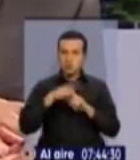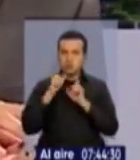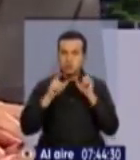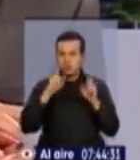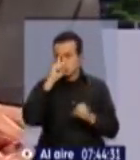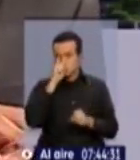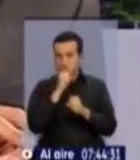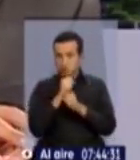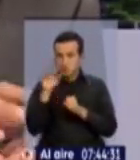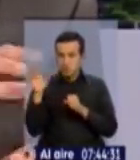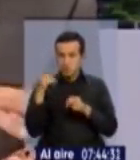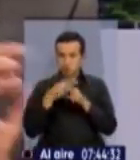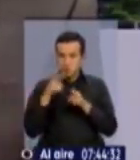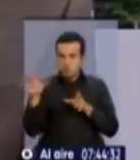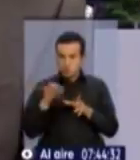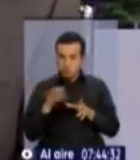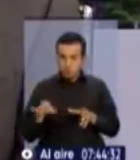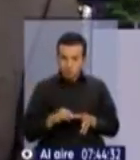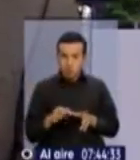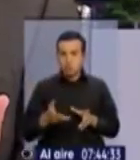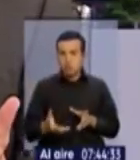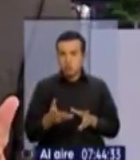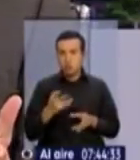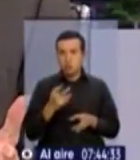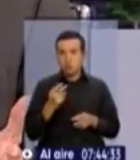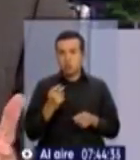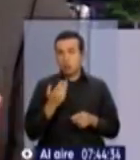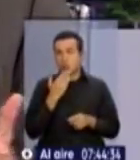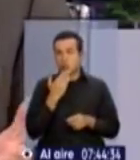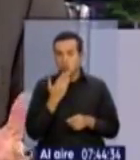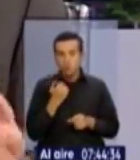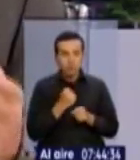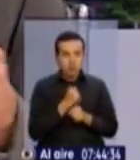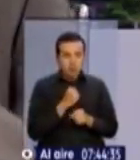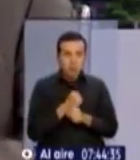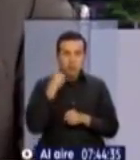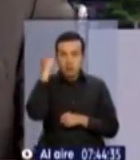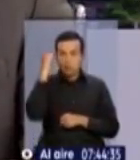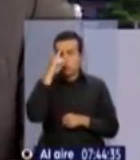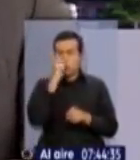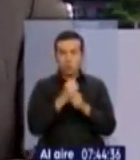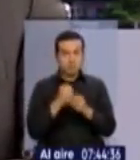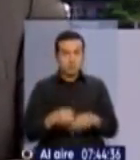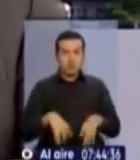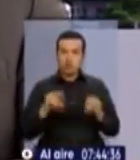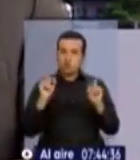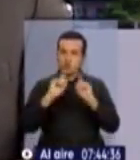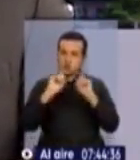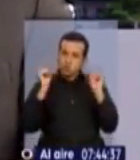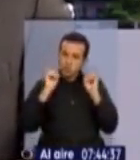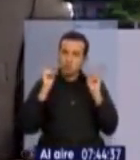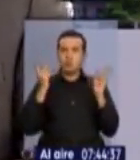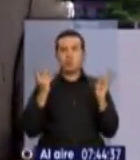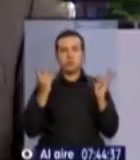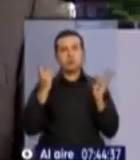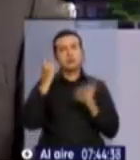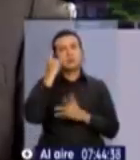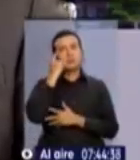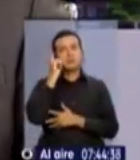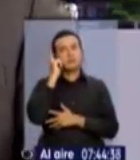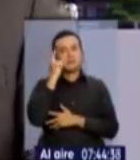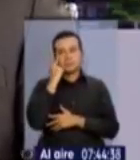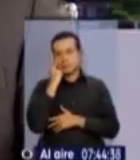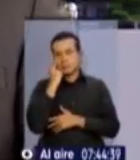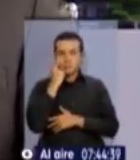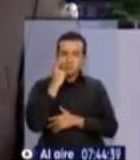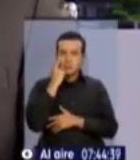si sin que violente la dinámica laboral ni los derechos laborales con lo cual en este caso también me parece que hay que ver exactamente qué es